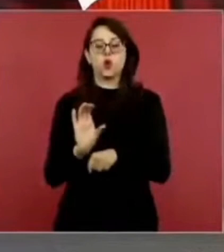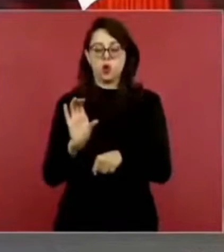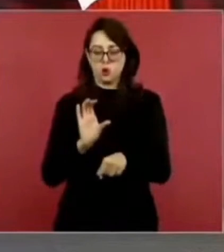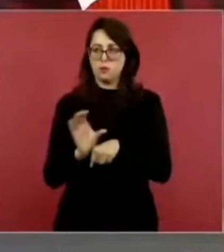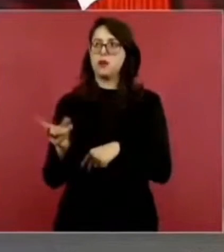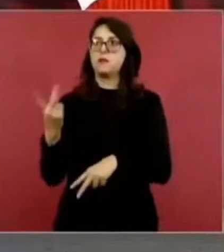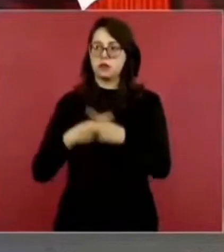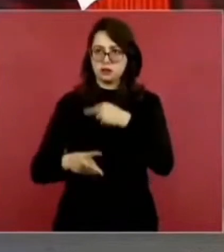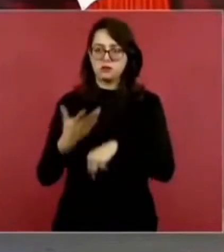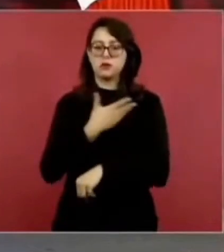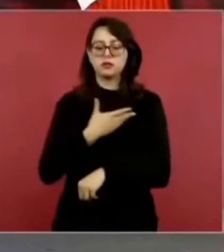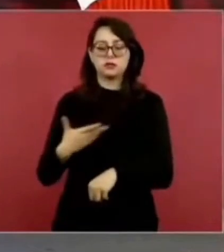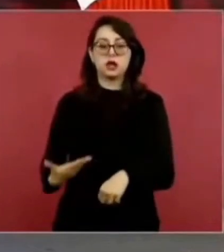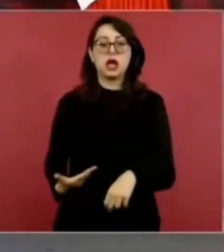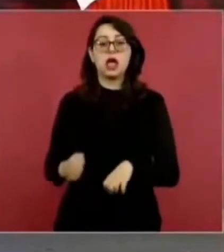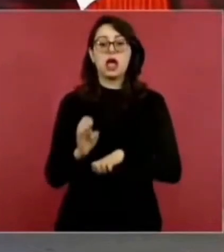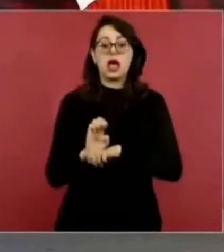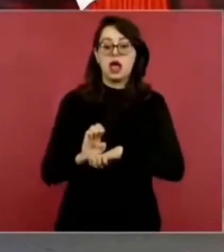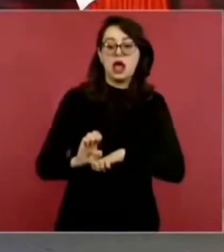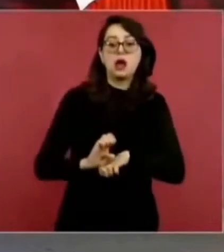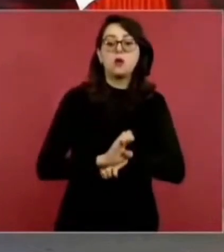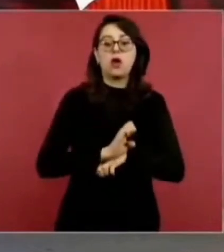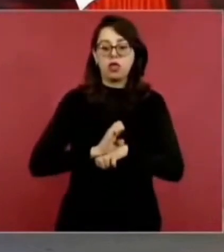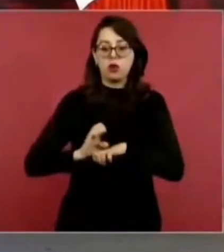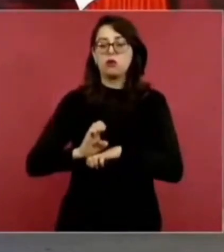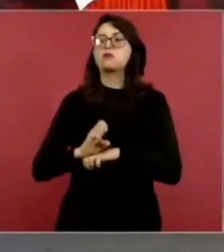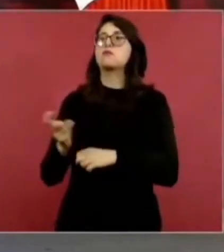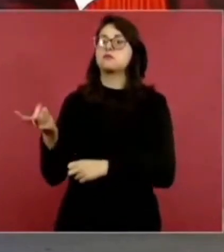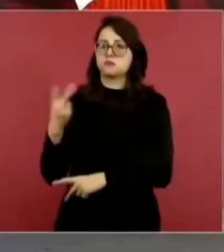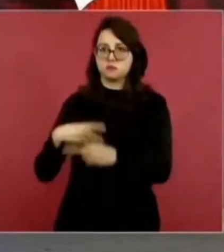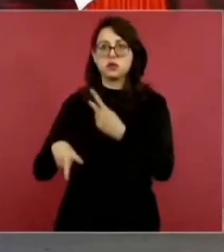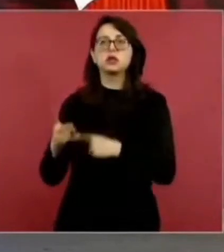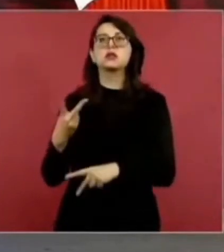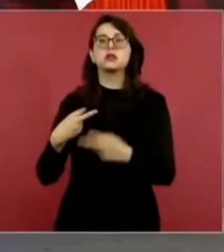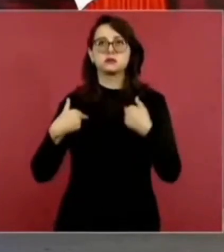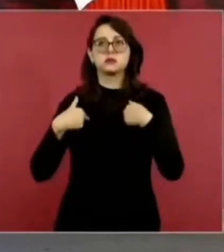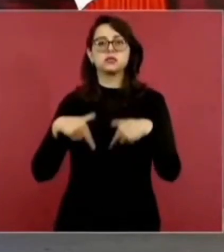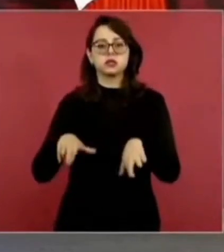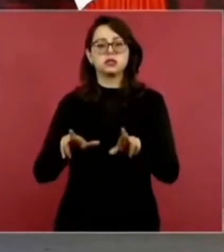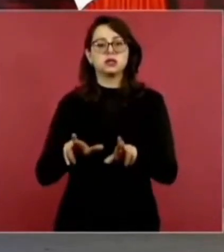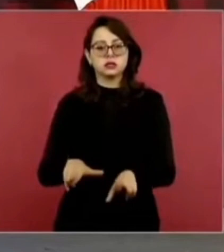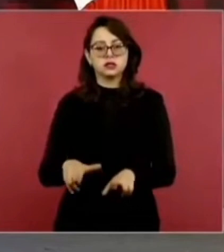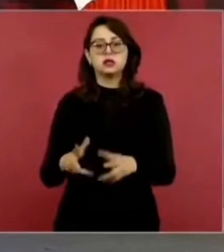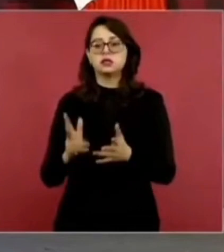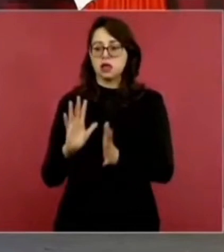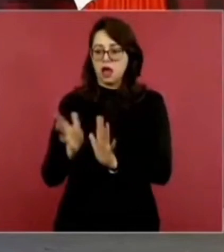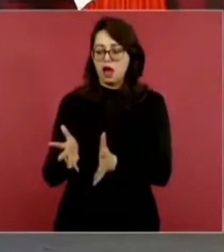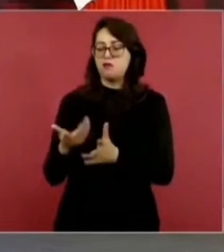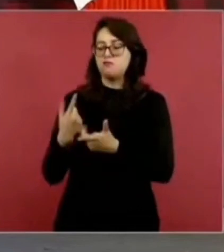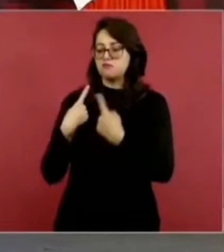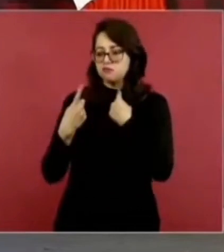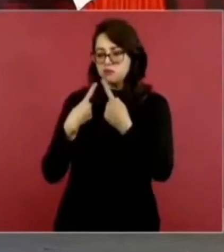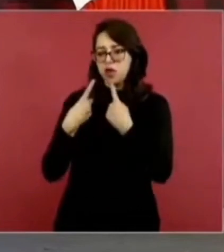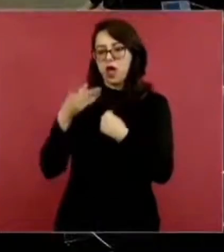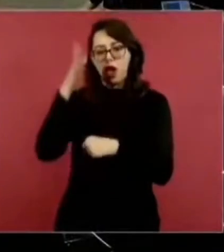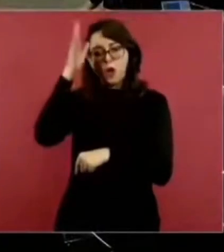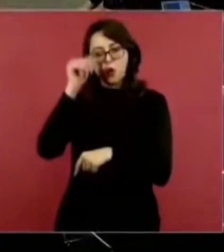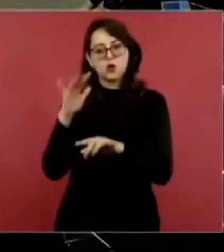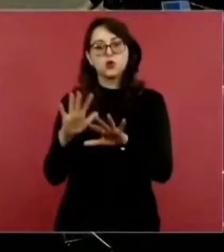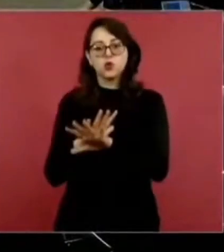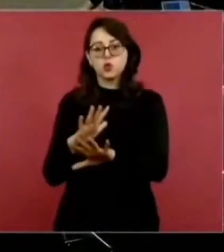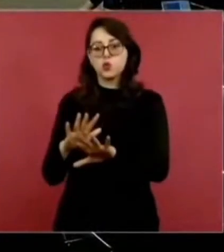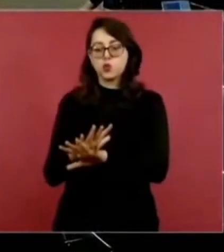Ecuador, están llevando a cabo los cambios, pero